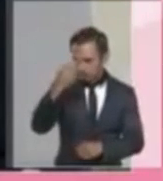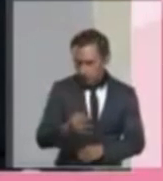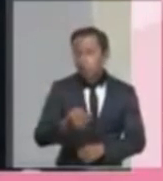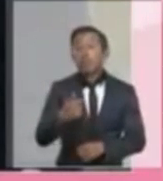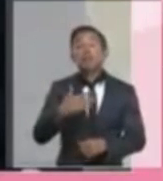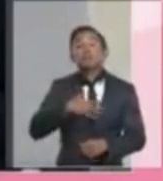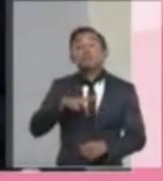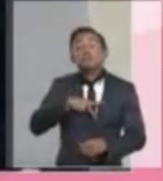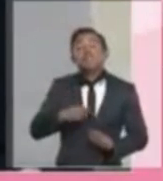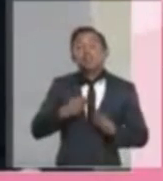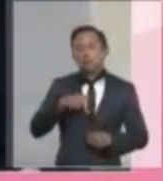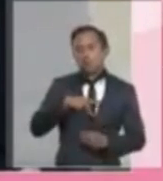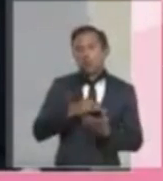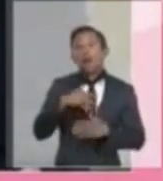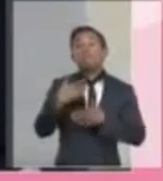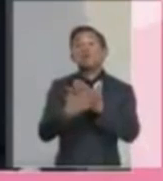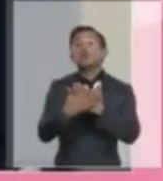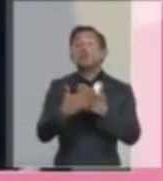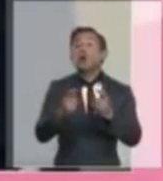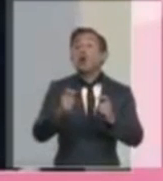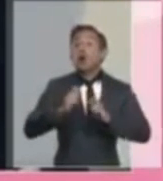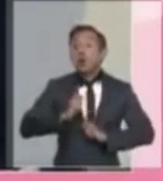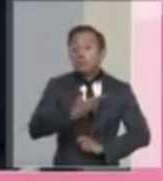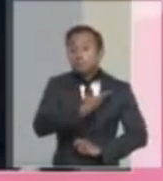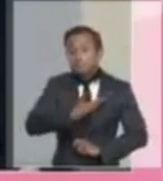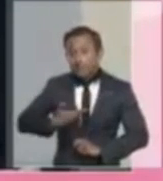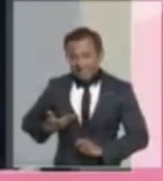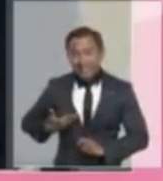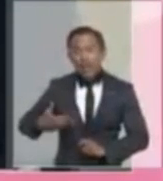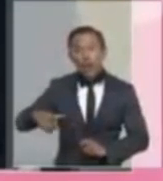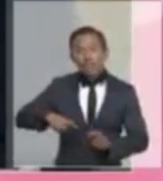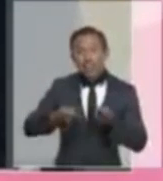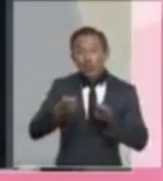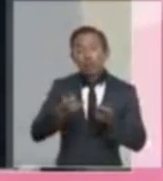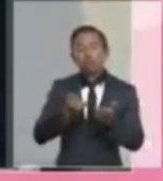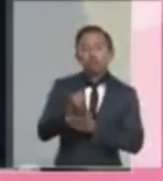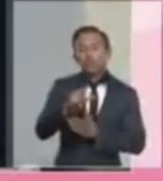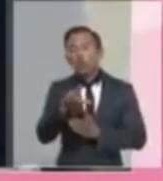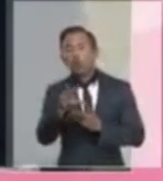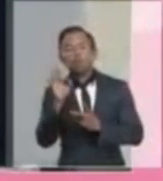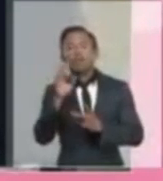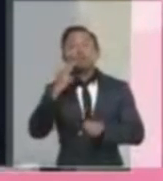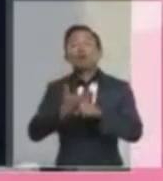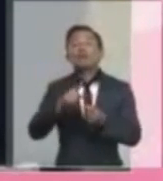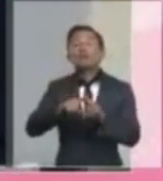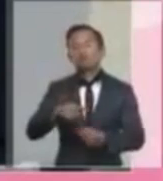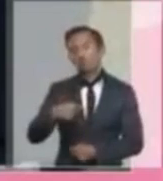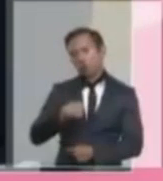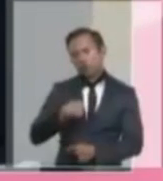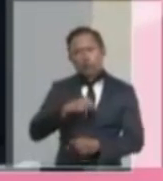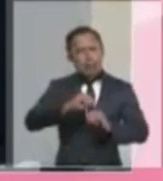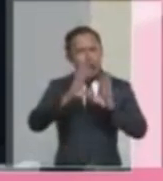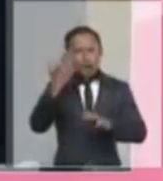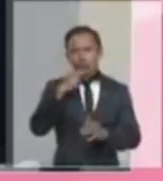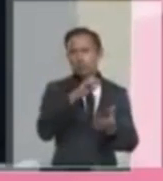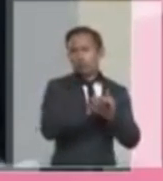las decisiones de gobierno, la responsable soy yo. Y por supuesto, mucho he aprendido también al lado de Felipe. Margarita Zavala, usted ha dicho